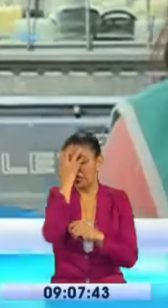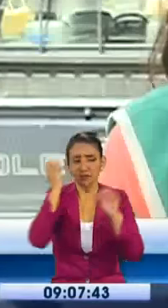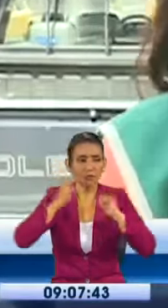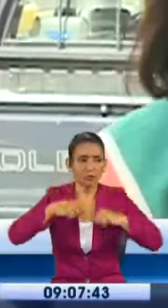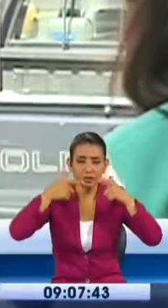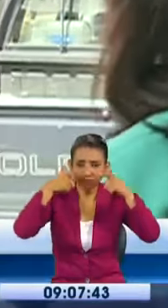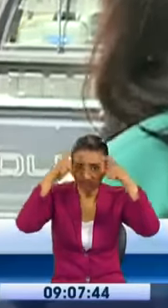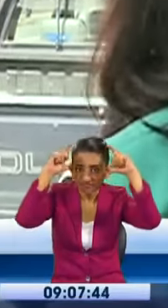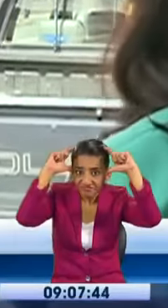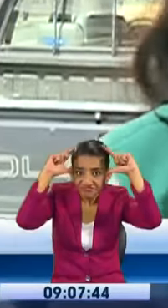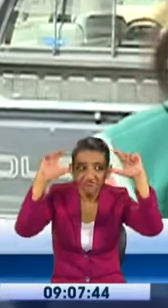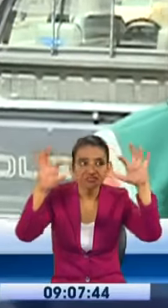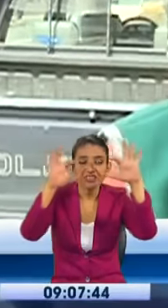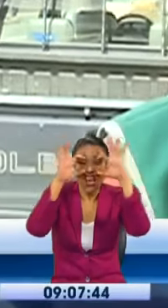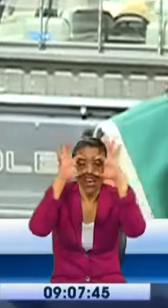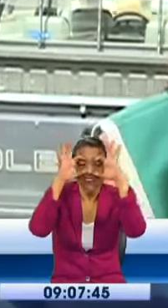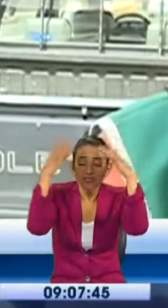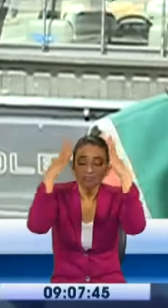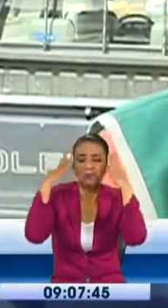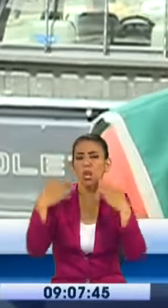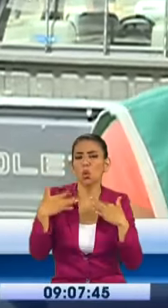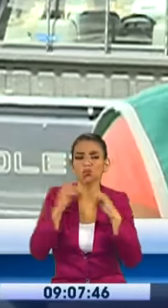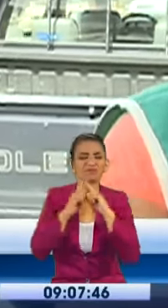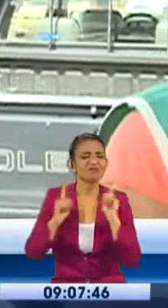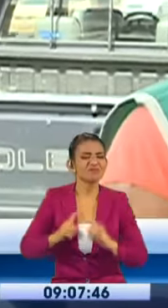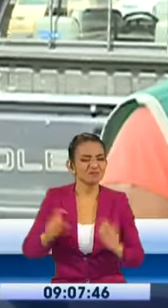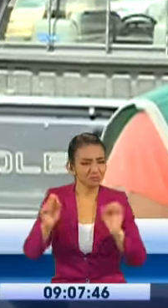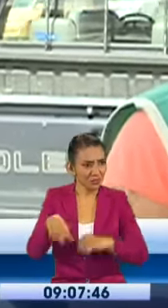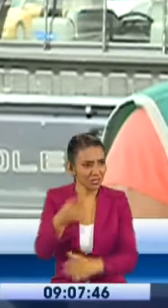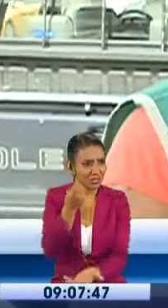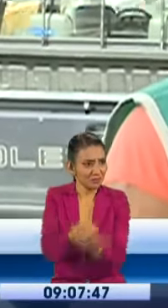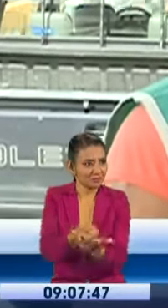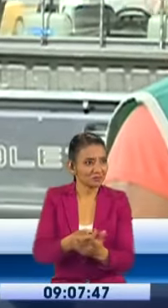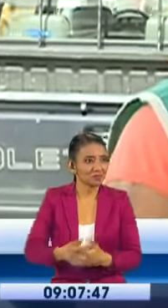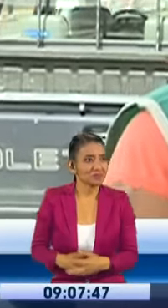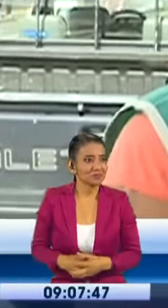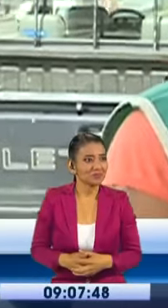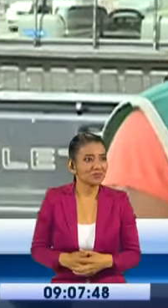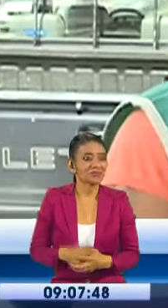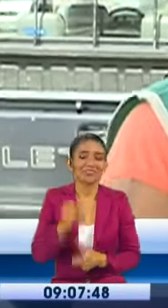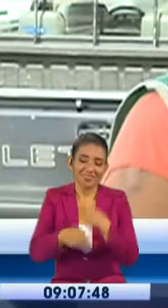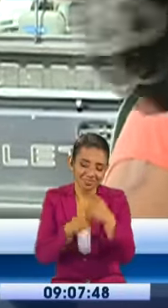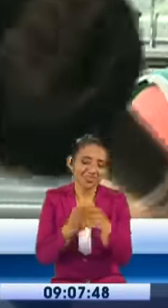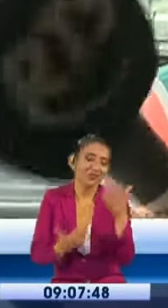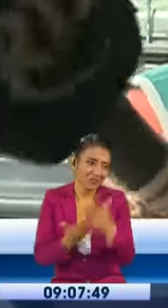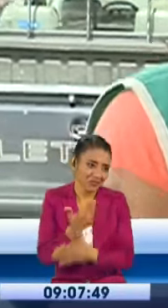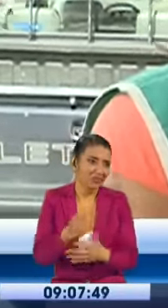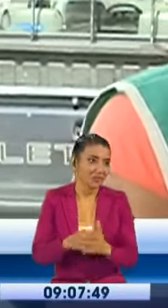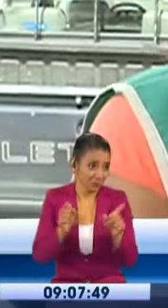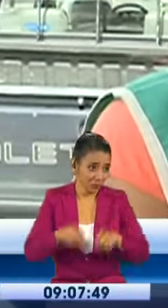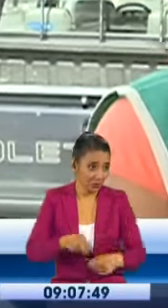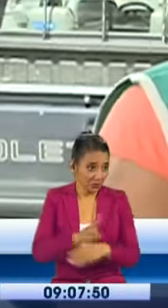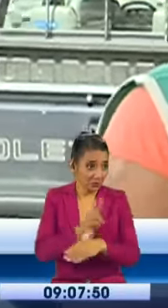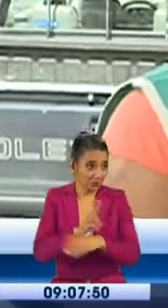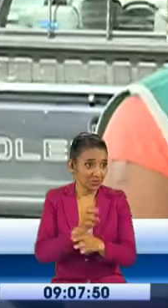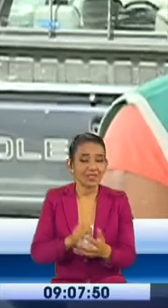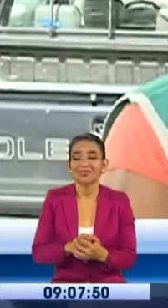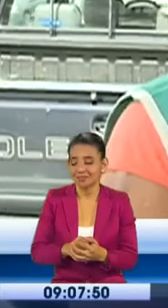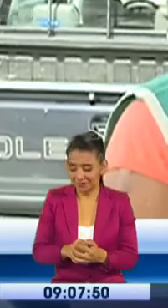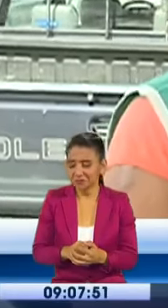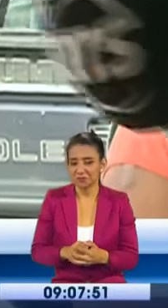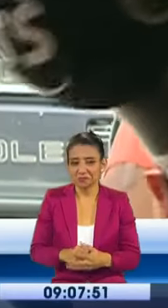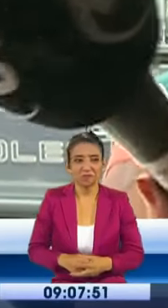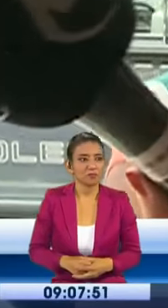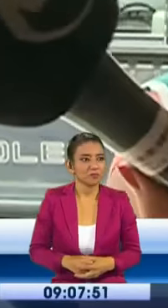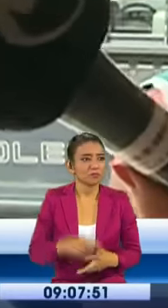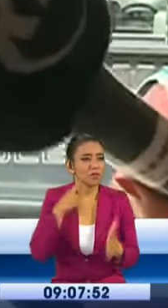diademas, gafas, pelucas, de todo un poco lo que es Navidad. Este año nuevo. Para que se usen. Claro.